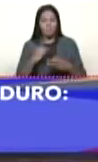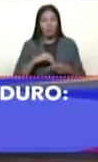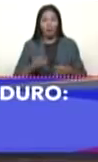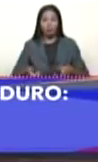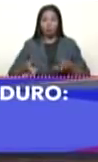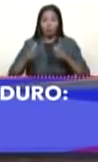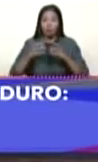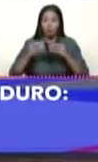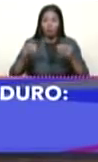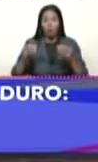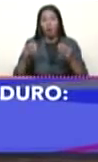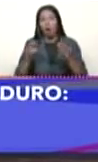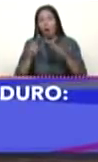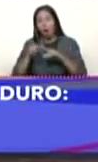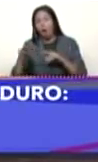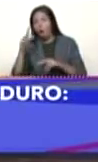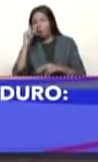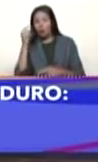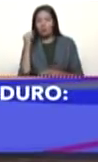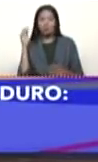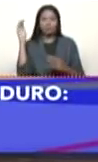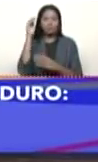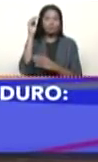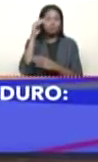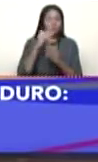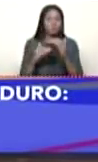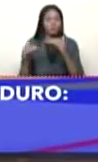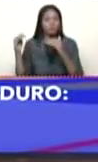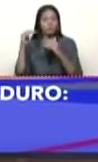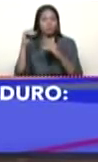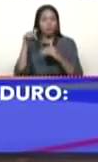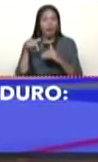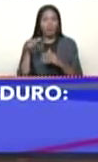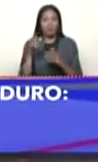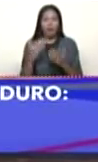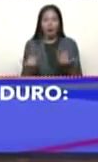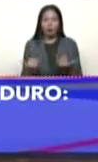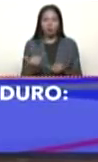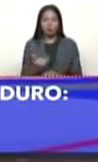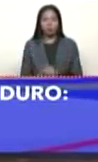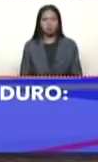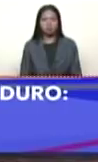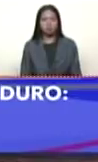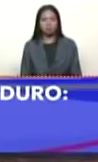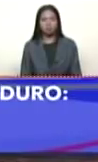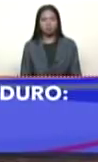los niños y niñas y las generaciones futuras superiores a las generaciones presentes.